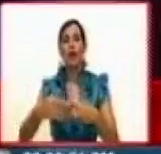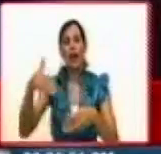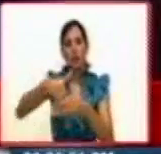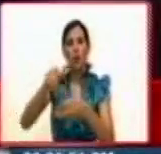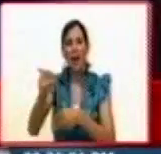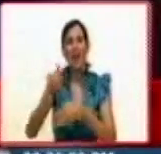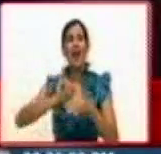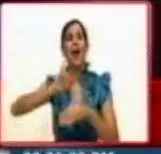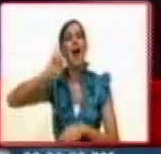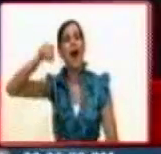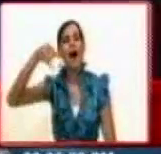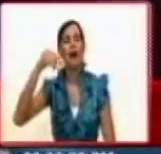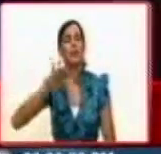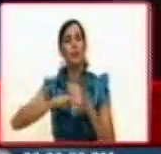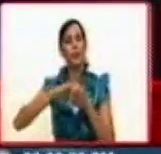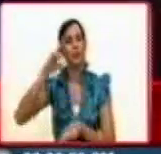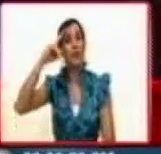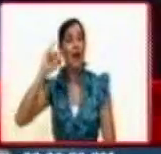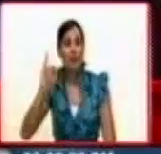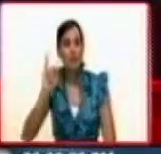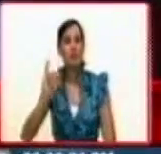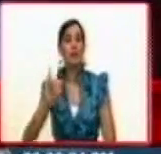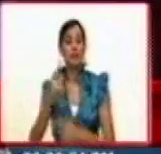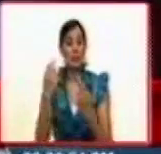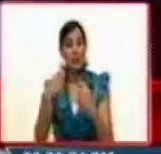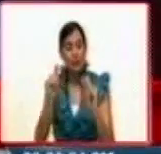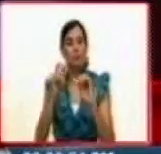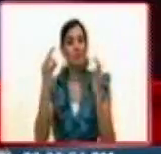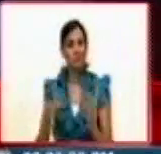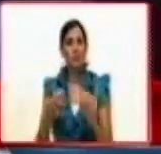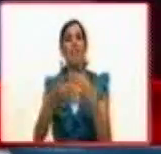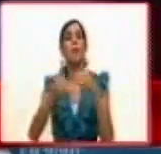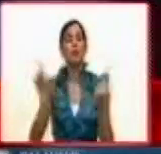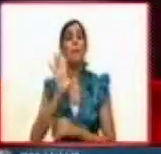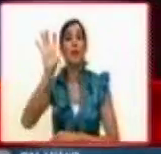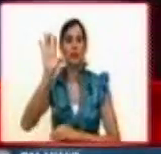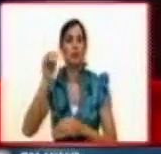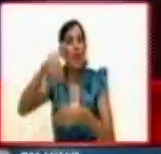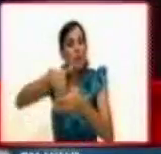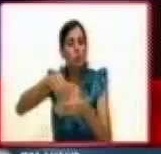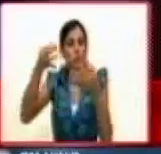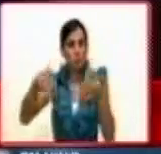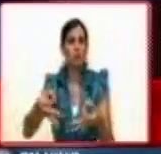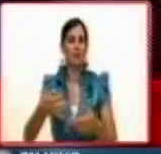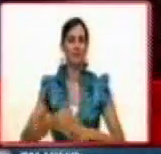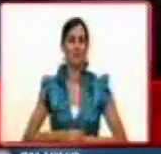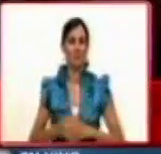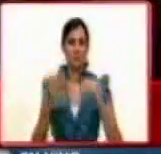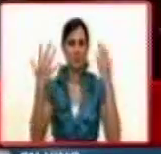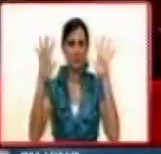que concluya este año con una democracia legitimada y estable.